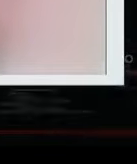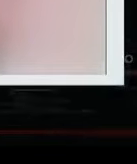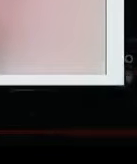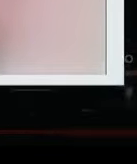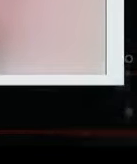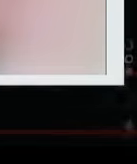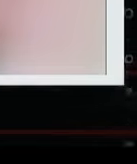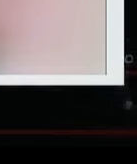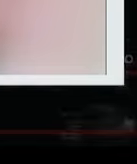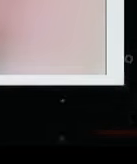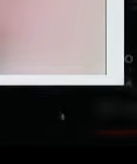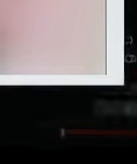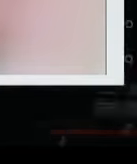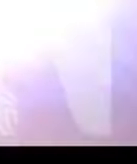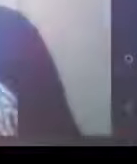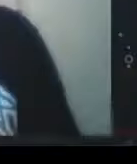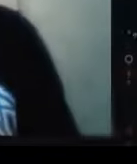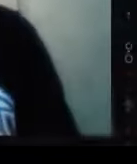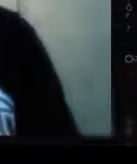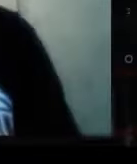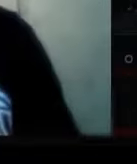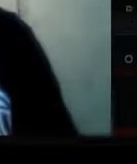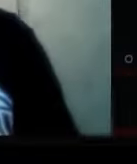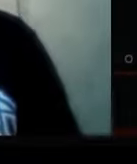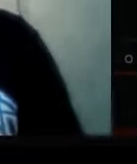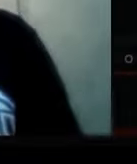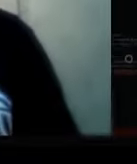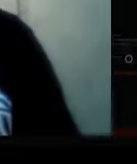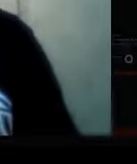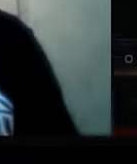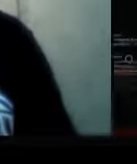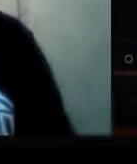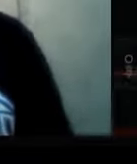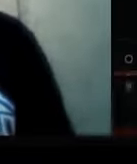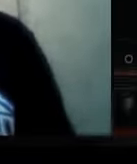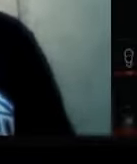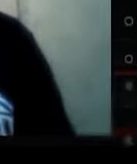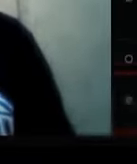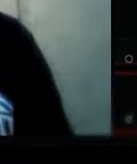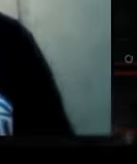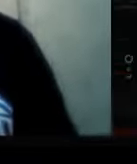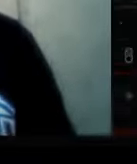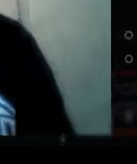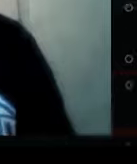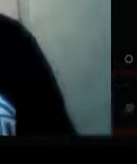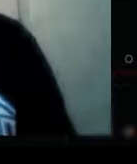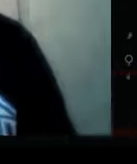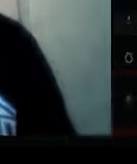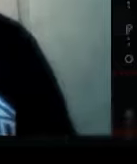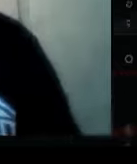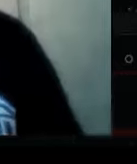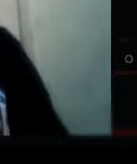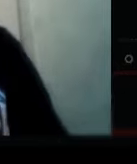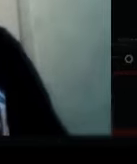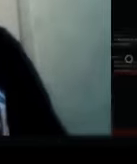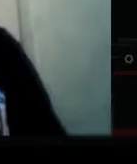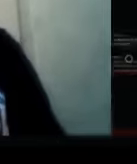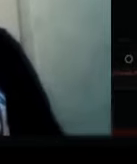desmentir que se encontraba desaparecido. Traté de hablar a las noticias allá y nada, nadie me